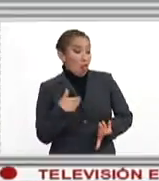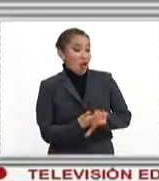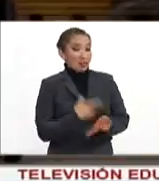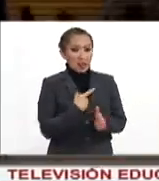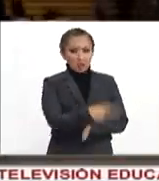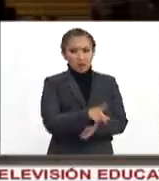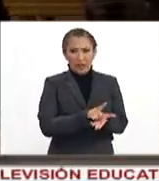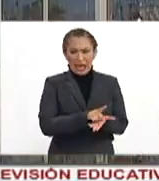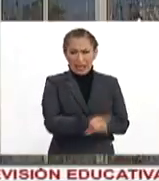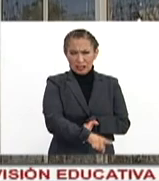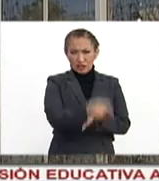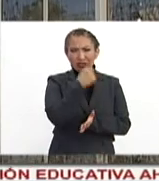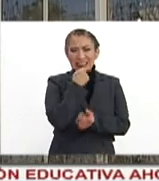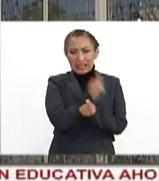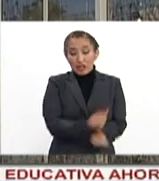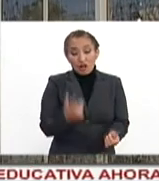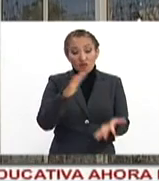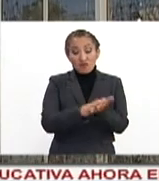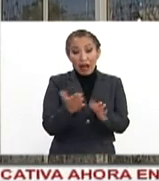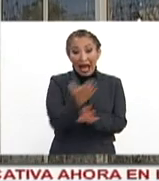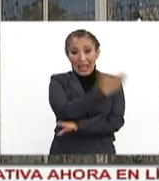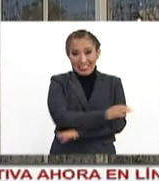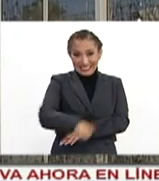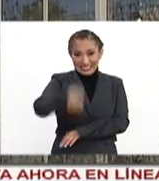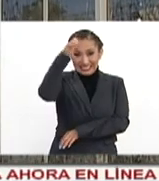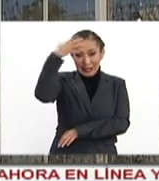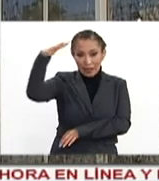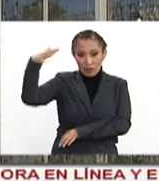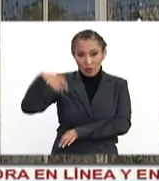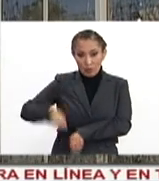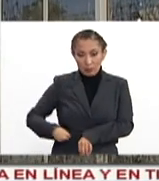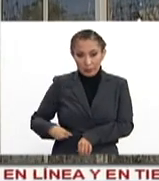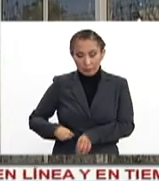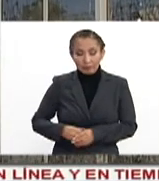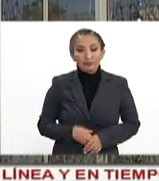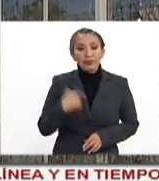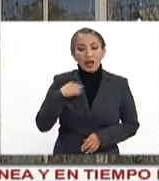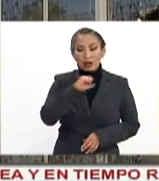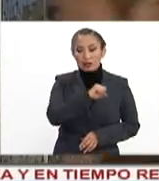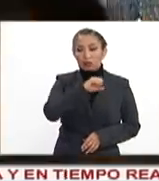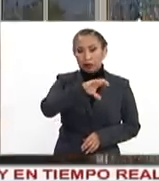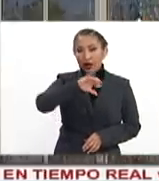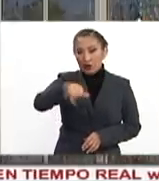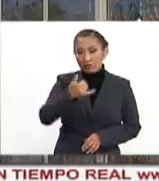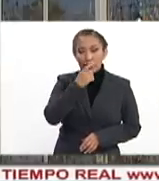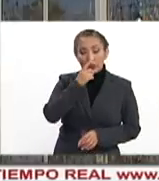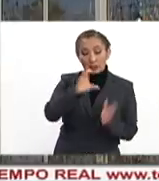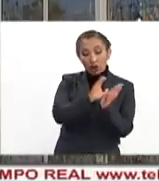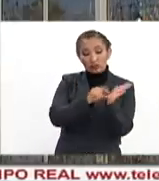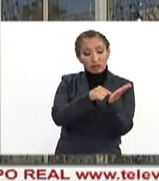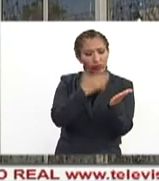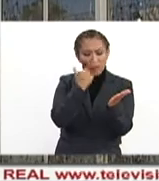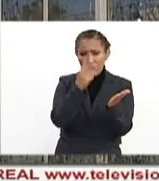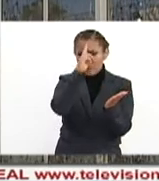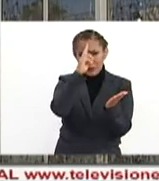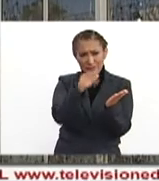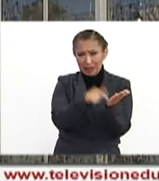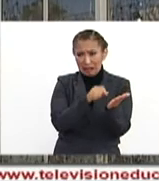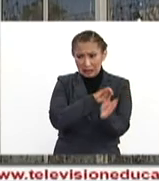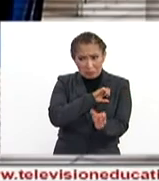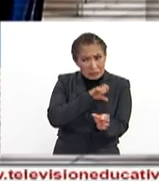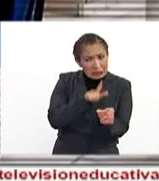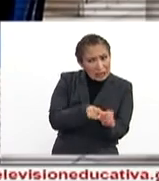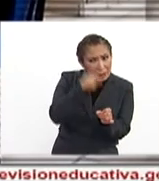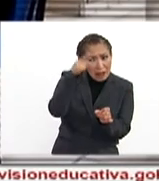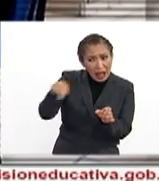violación a sus derechos si se les encarcela antes de ser declarados culpables. La Corte argumentó que en la Constitución no hay prohibición